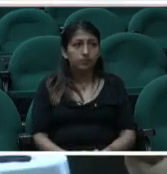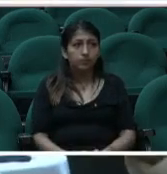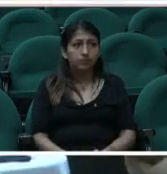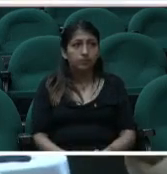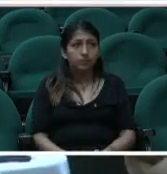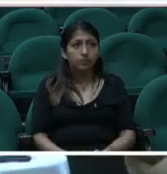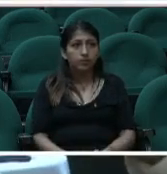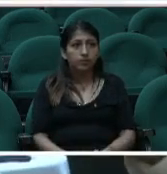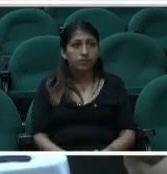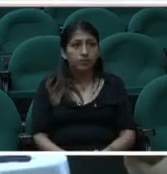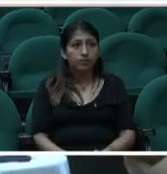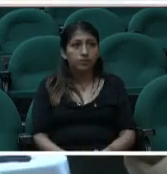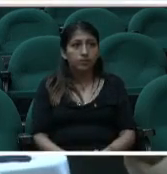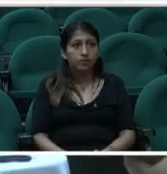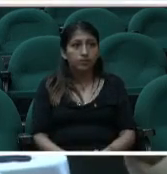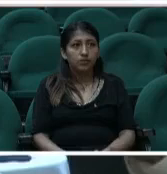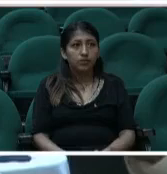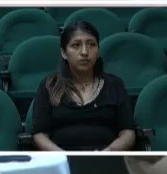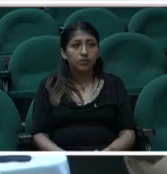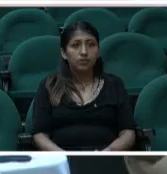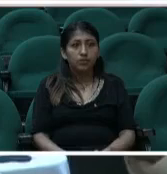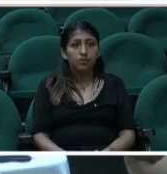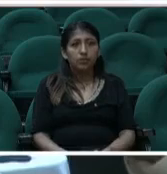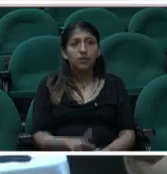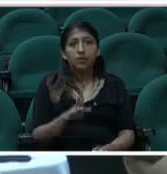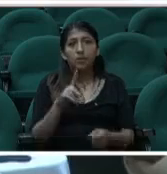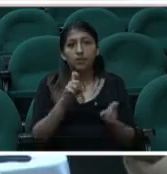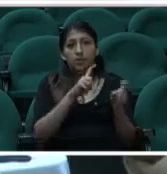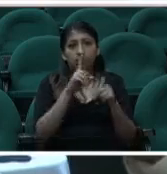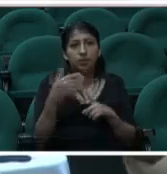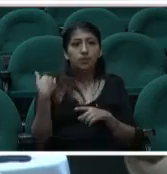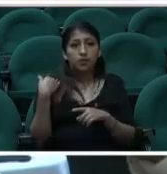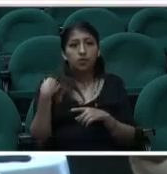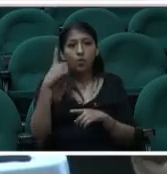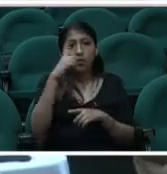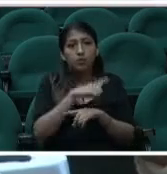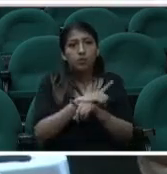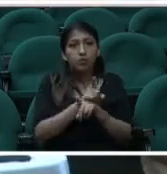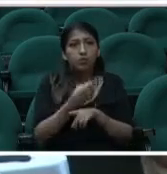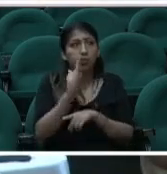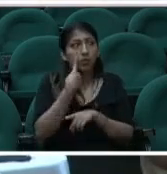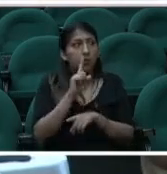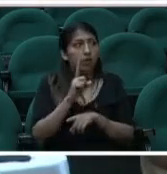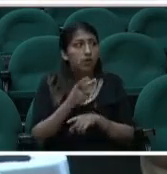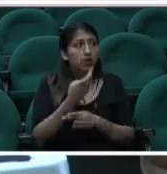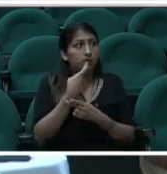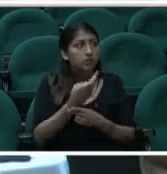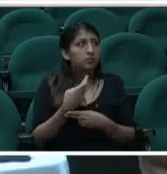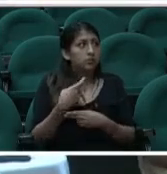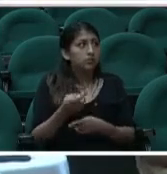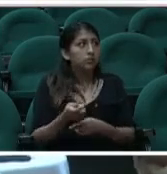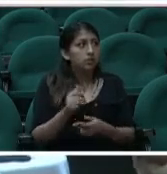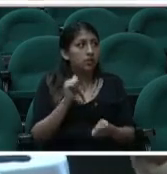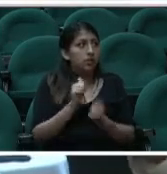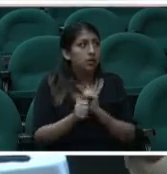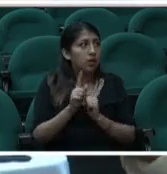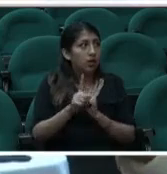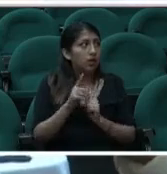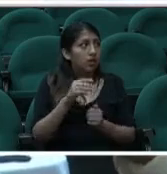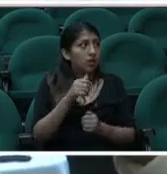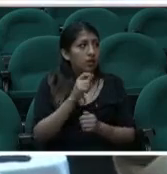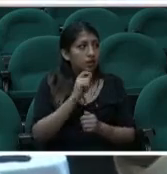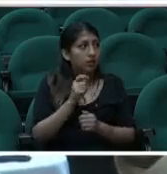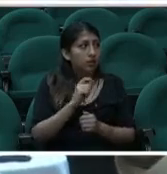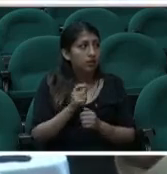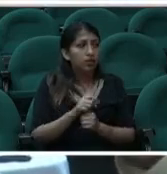indicarles que según la pregunta tienen un minuto para responder cada candidato